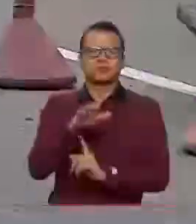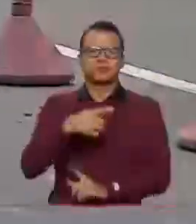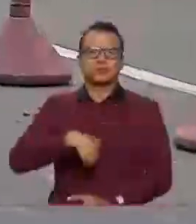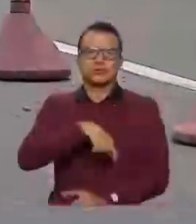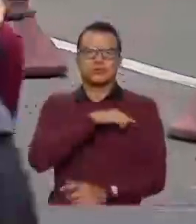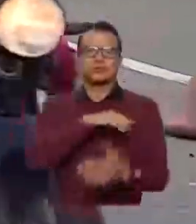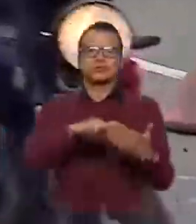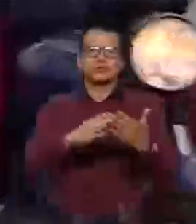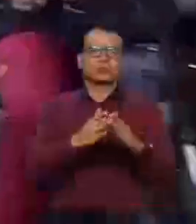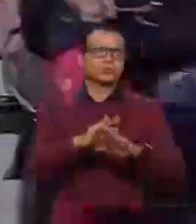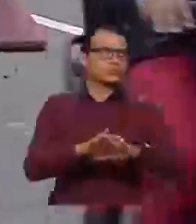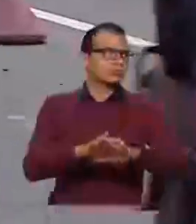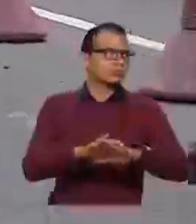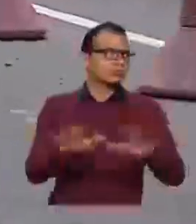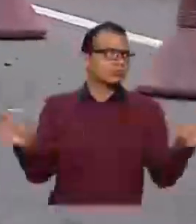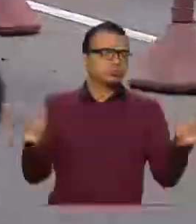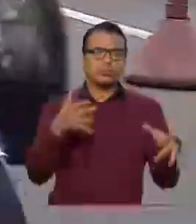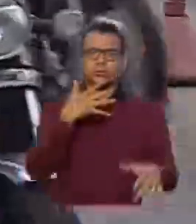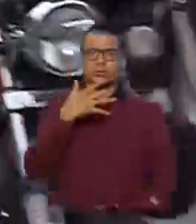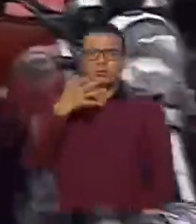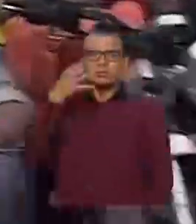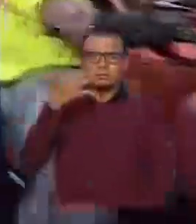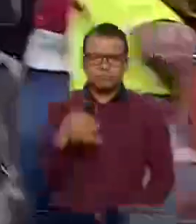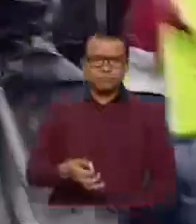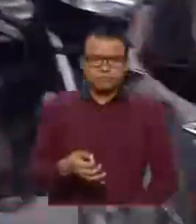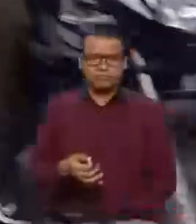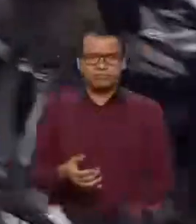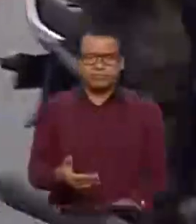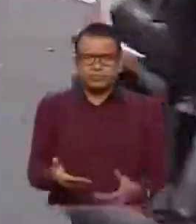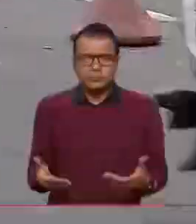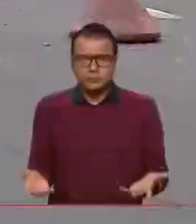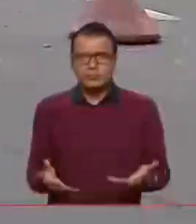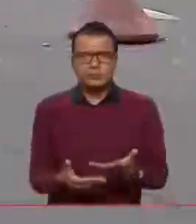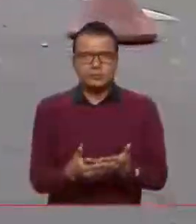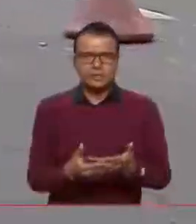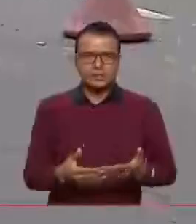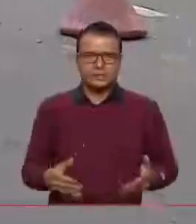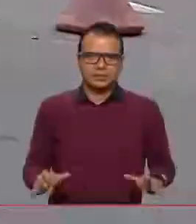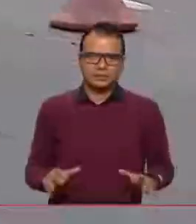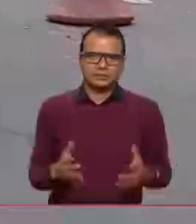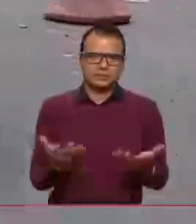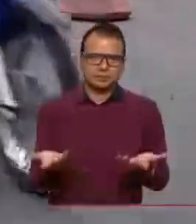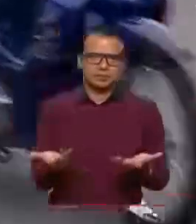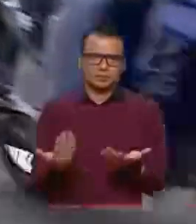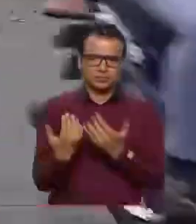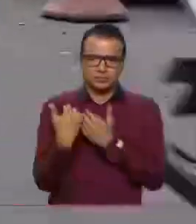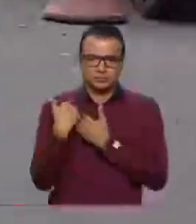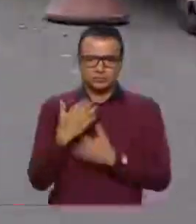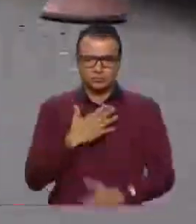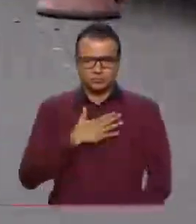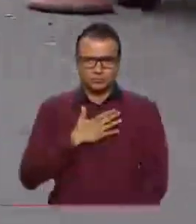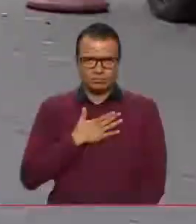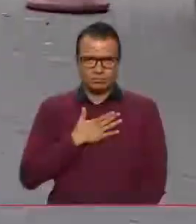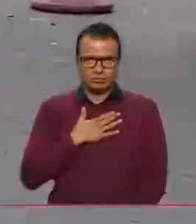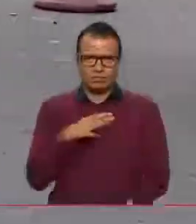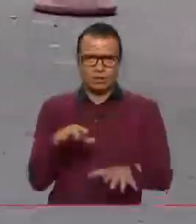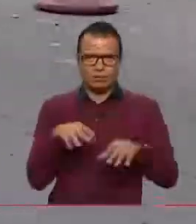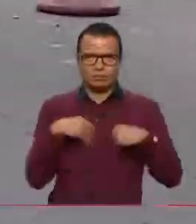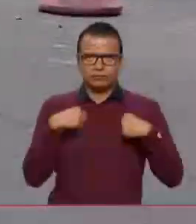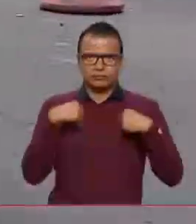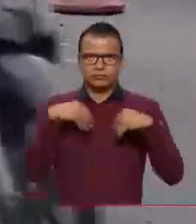que soportar este evento. Creemos de verdad que no es responsabilidad de nosotros, que el